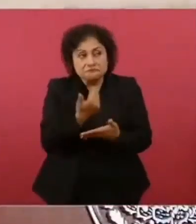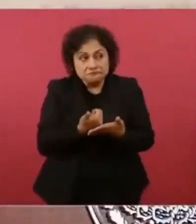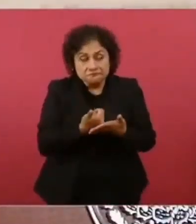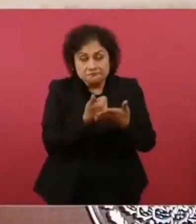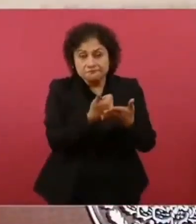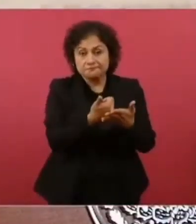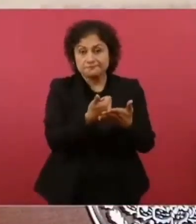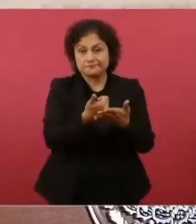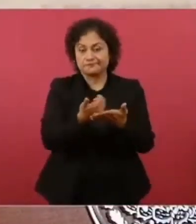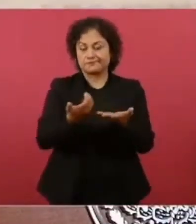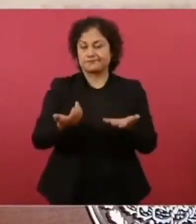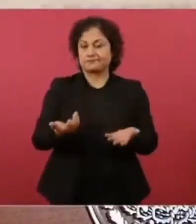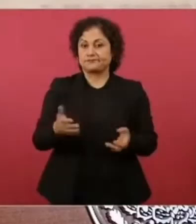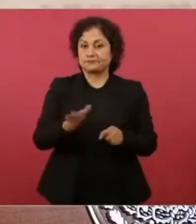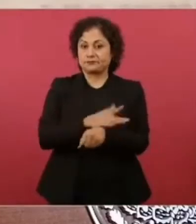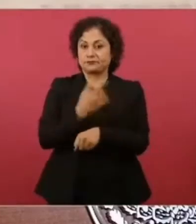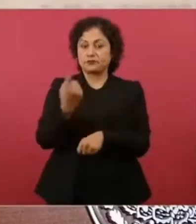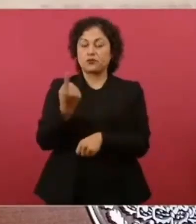porque